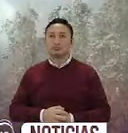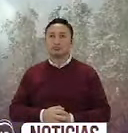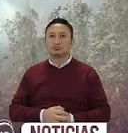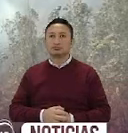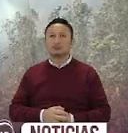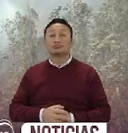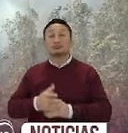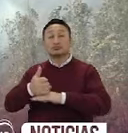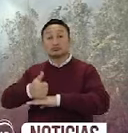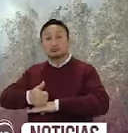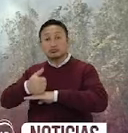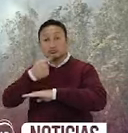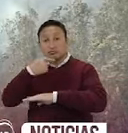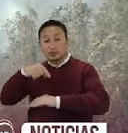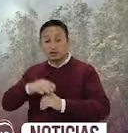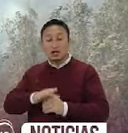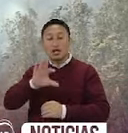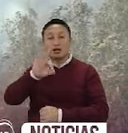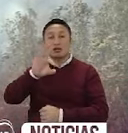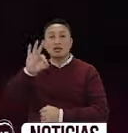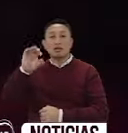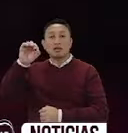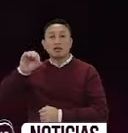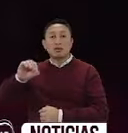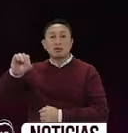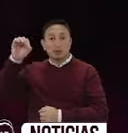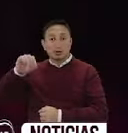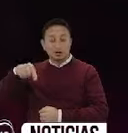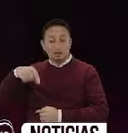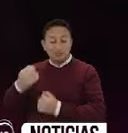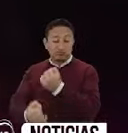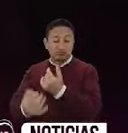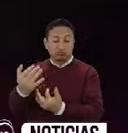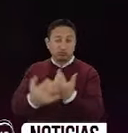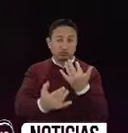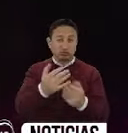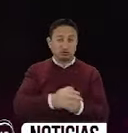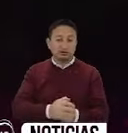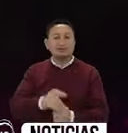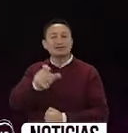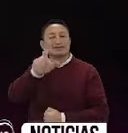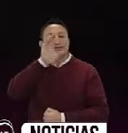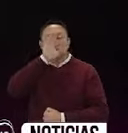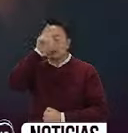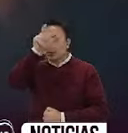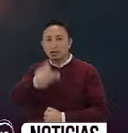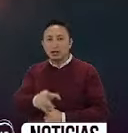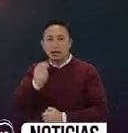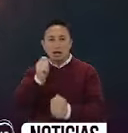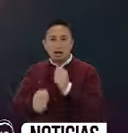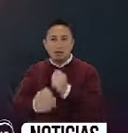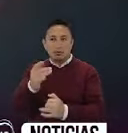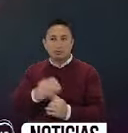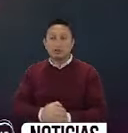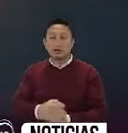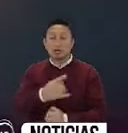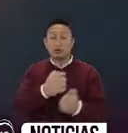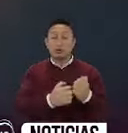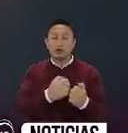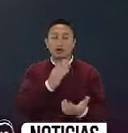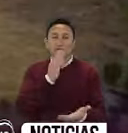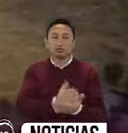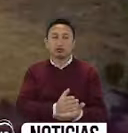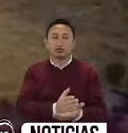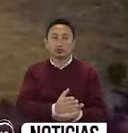cartera de Estado se indica que el 99% de los incendios que ocurren en el país son provocados, por lo que se busca combatir esta problemática